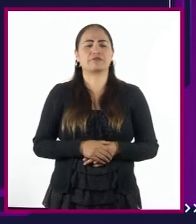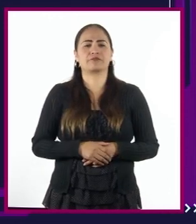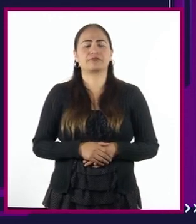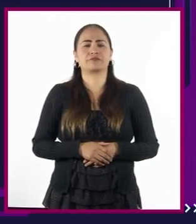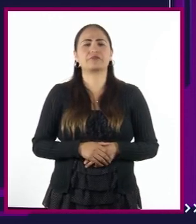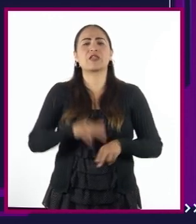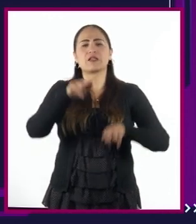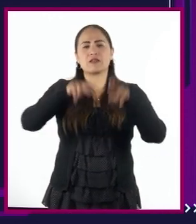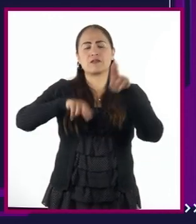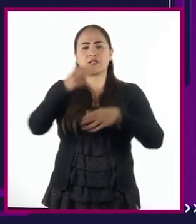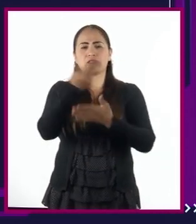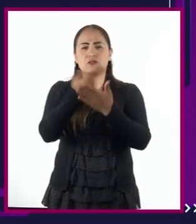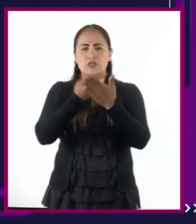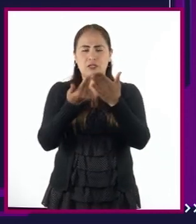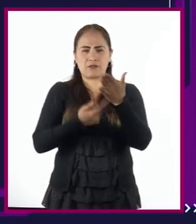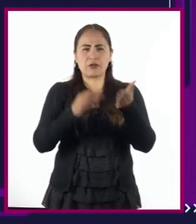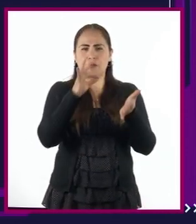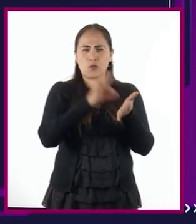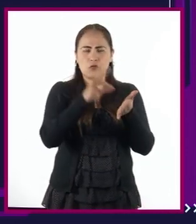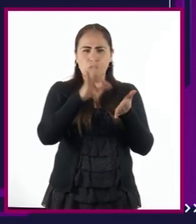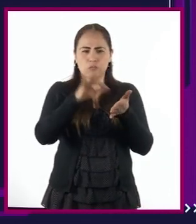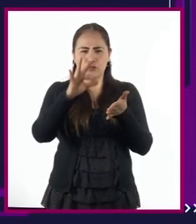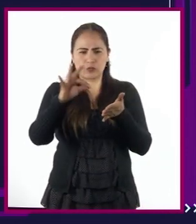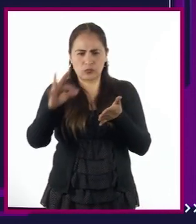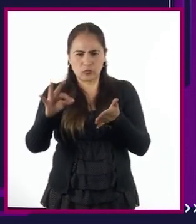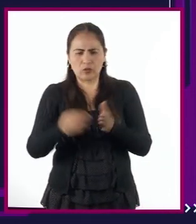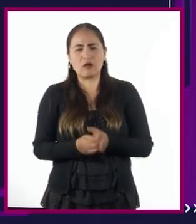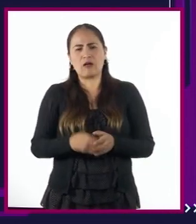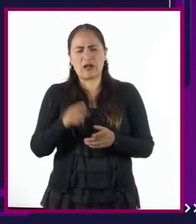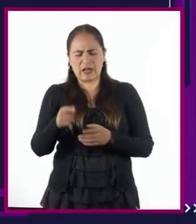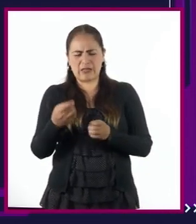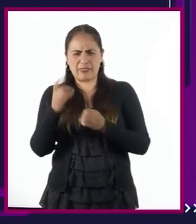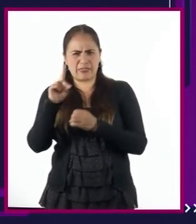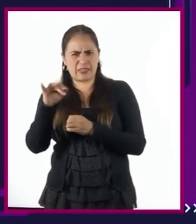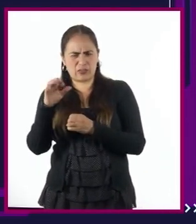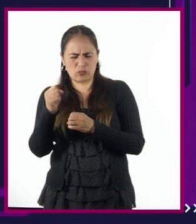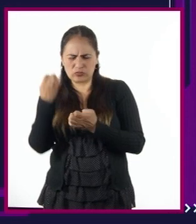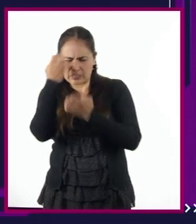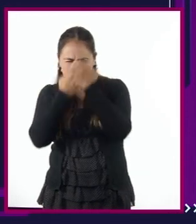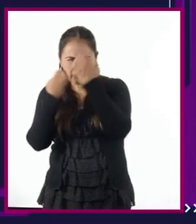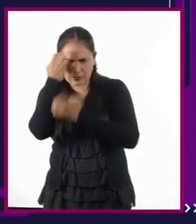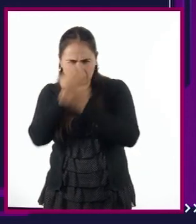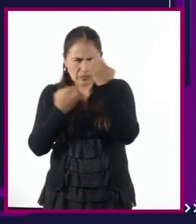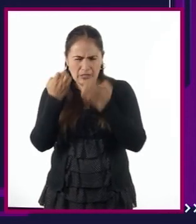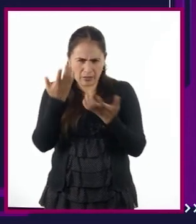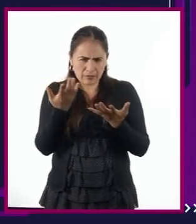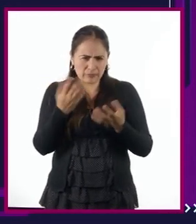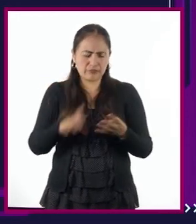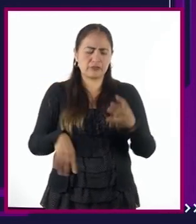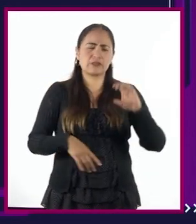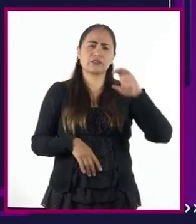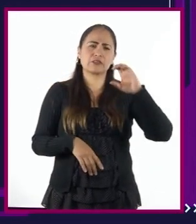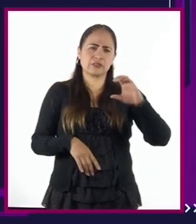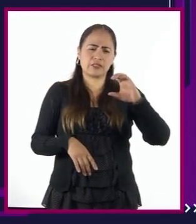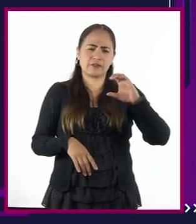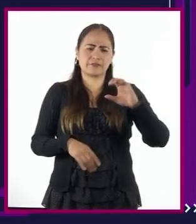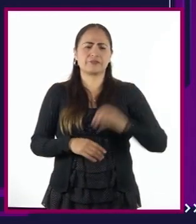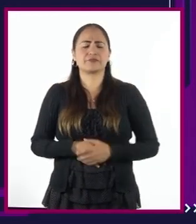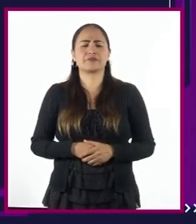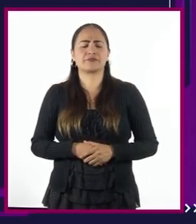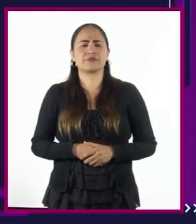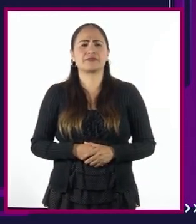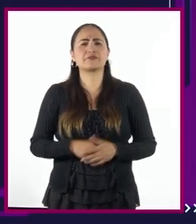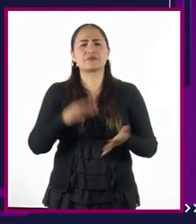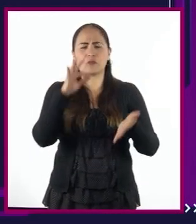a estudiar por separado el comportamiento de los datos. Inciso C. En una gráfica de